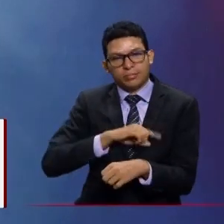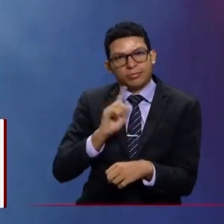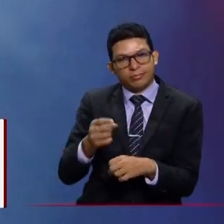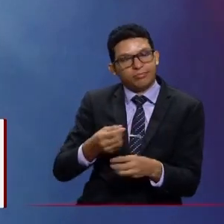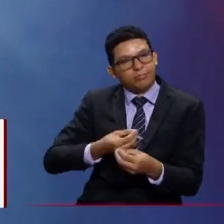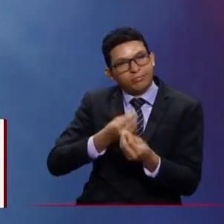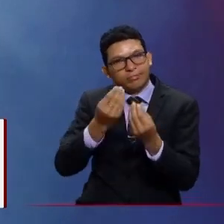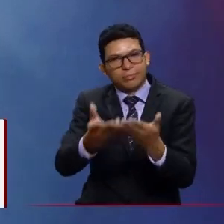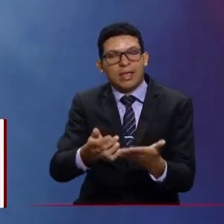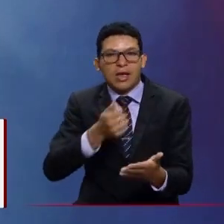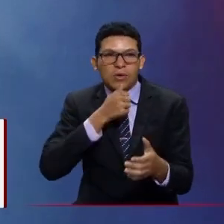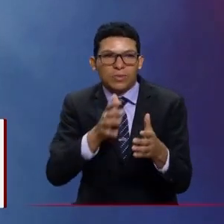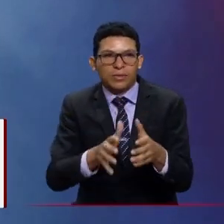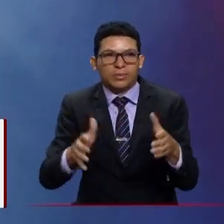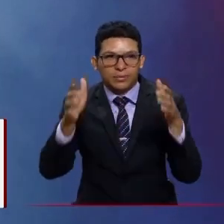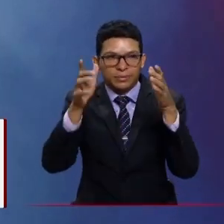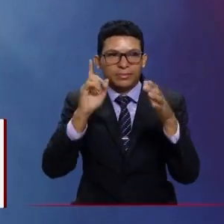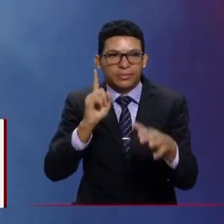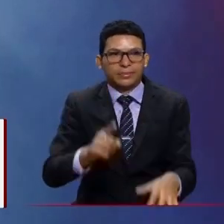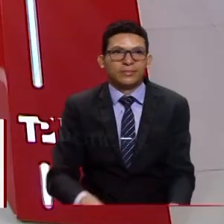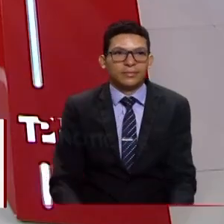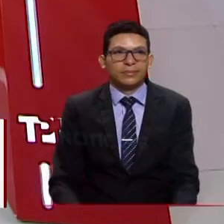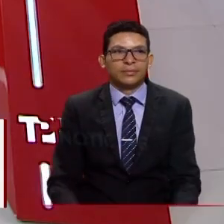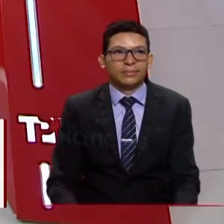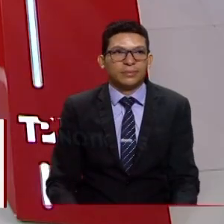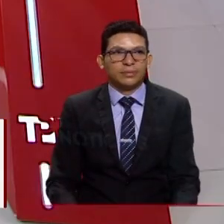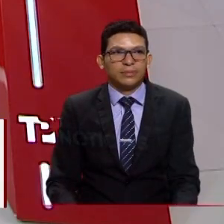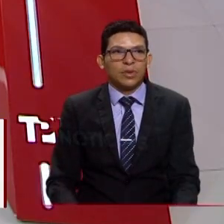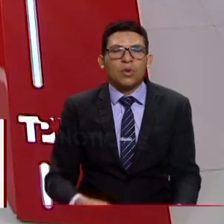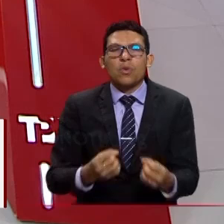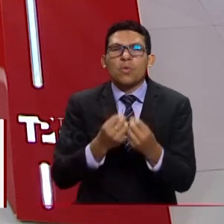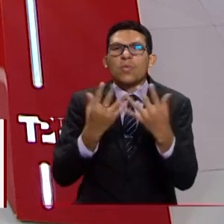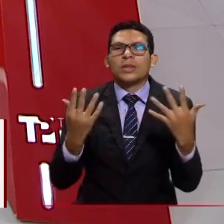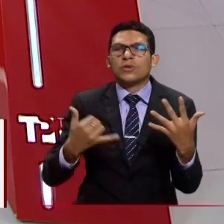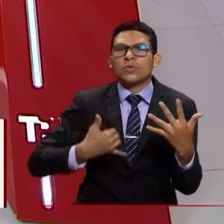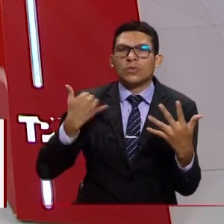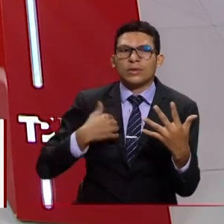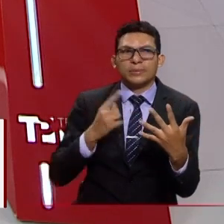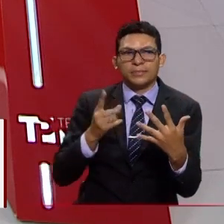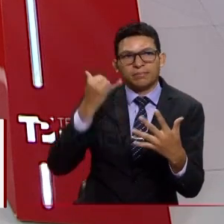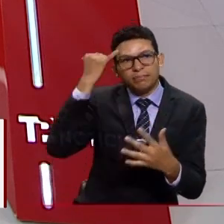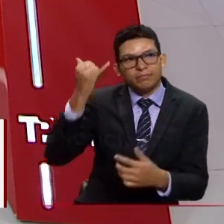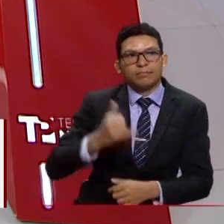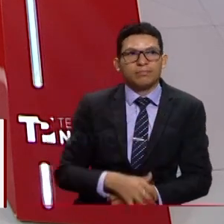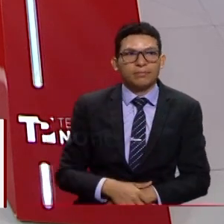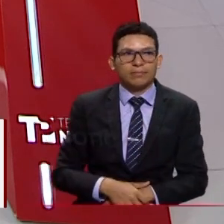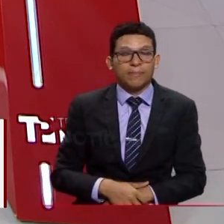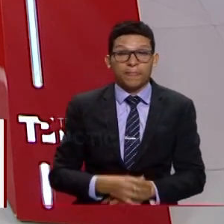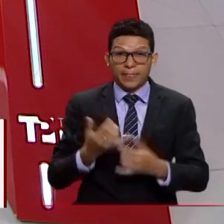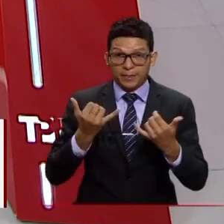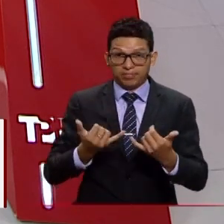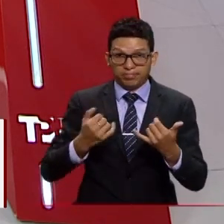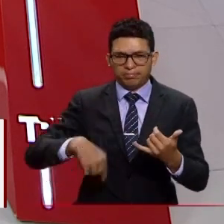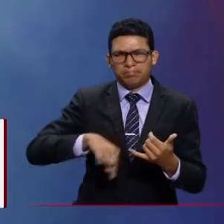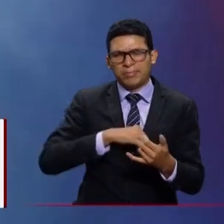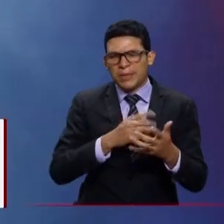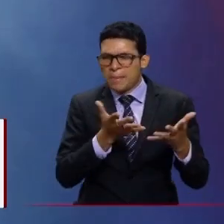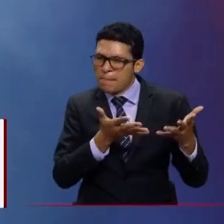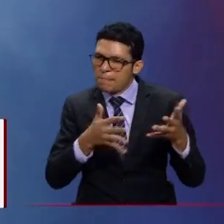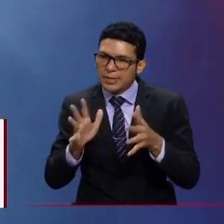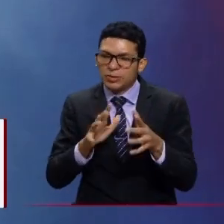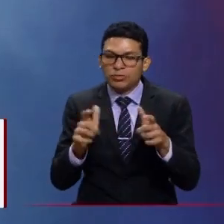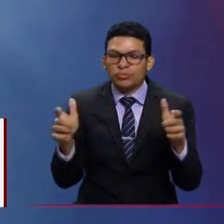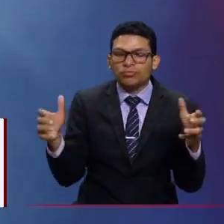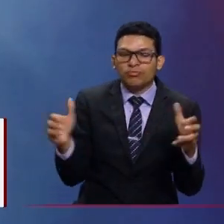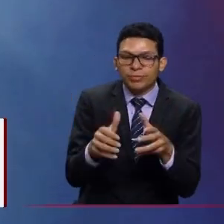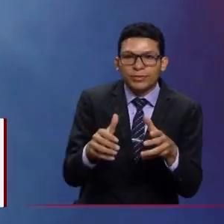estos filtros de aguas a Bahía Málaga. Andrea, ¿cuántos jóvenes están con esta iniciativa? Nosotros ahorita en este momento somos aproximadamente